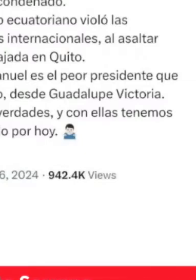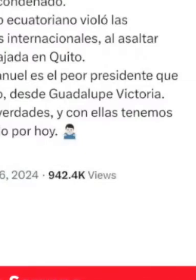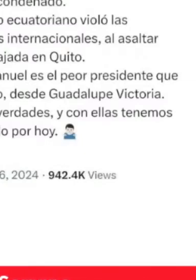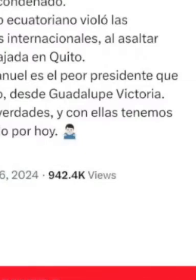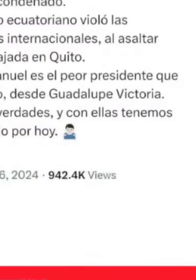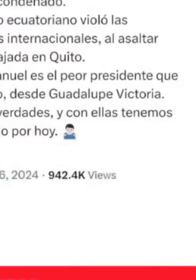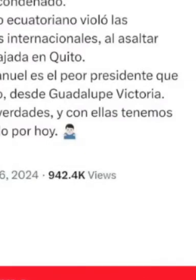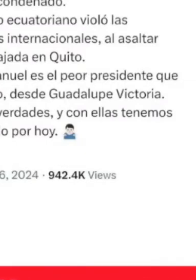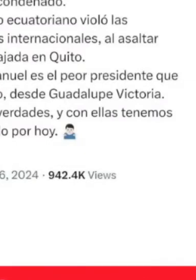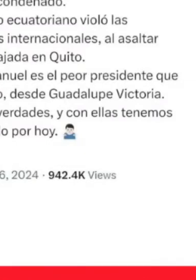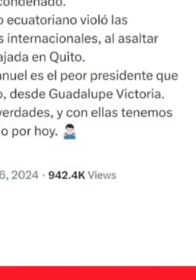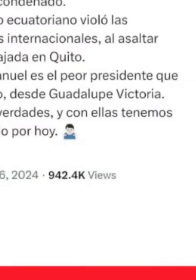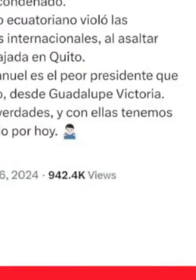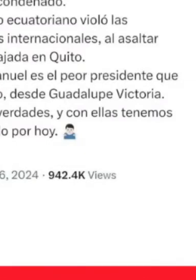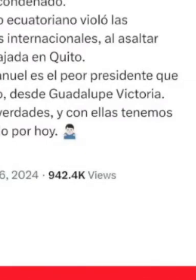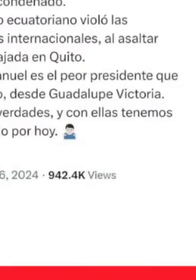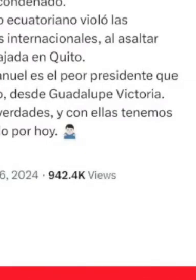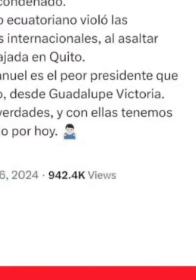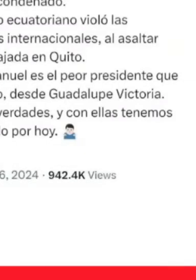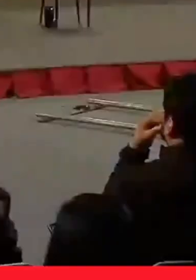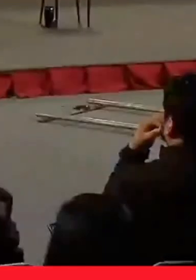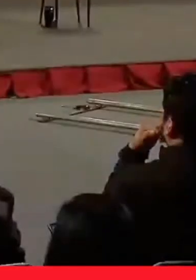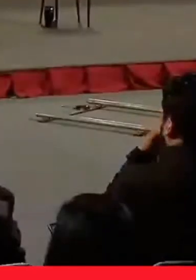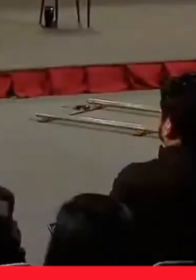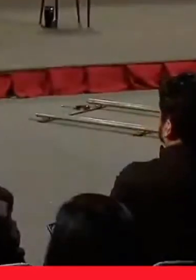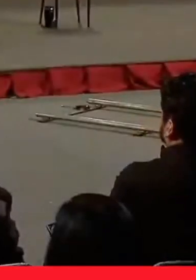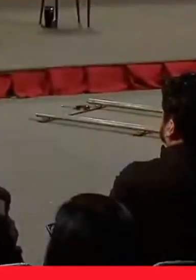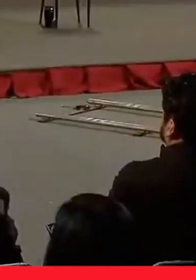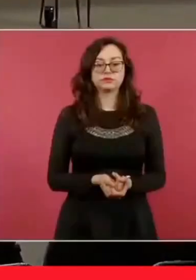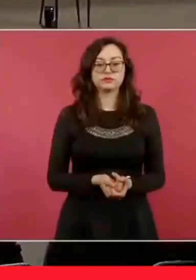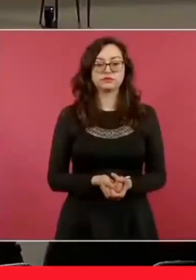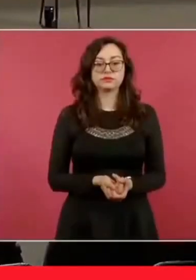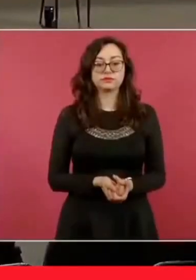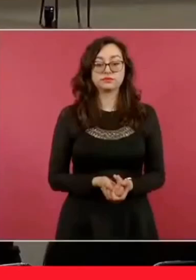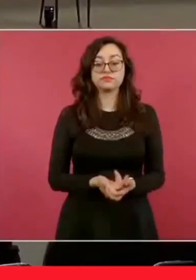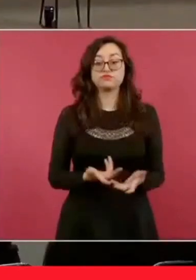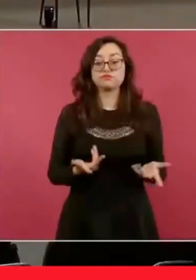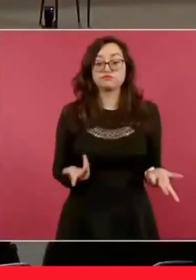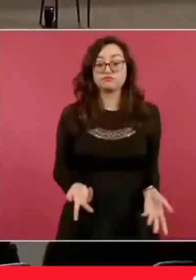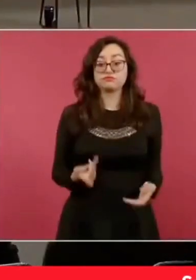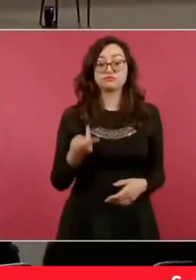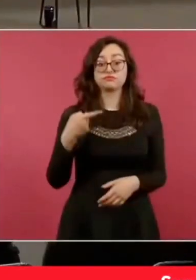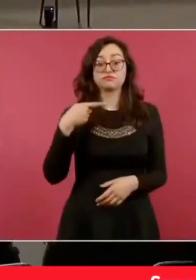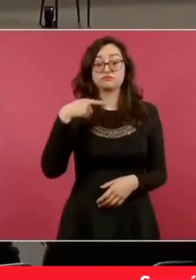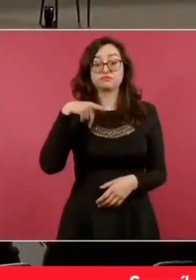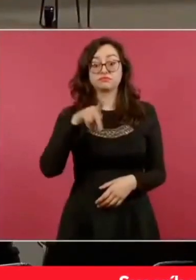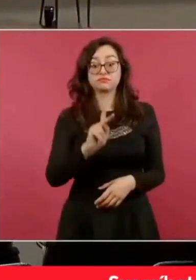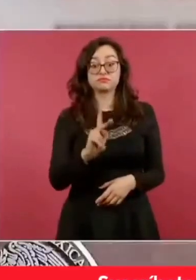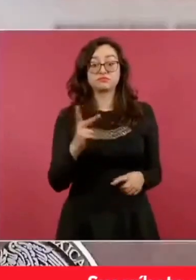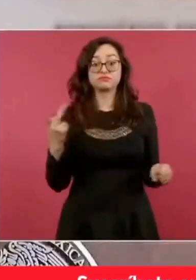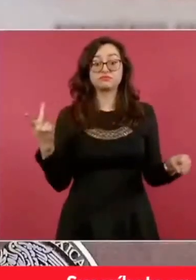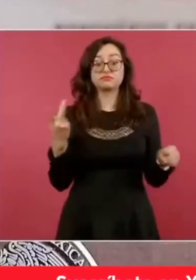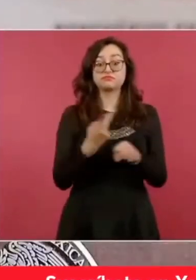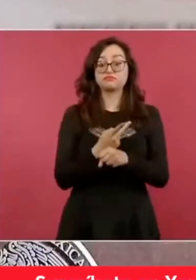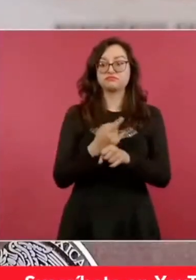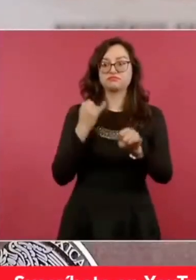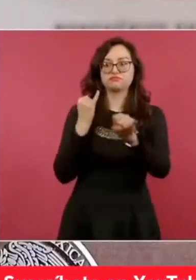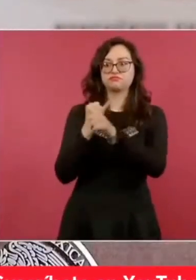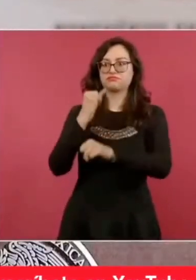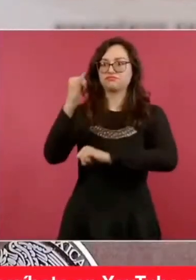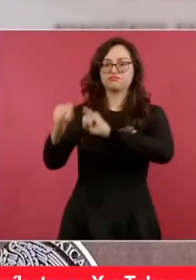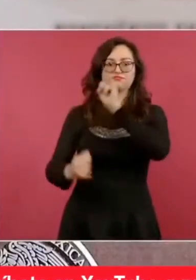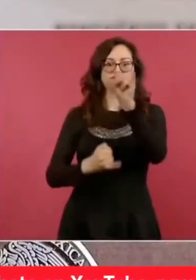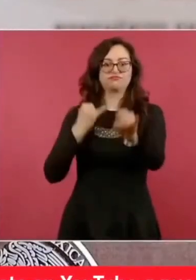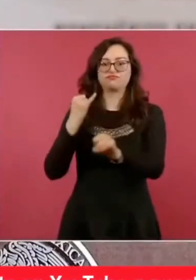México que protege a la embajada, han callado de manera cómplice con los perpetradores de esta violación